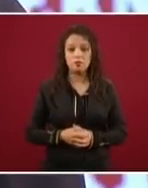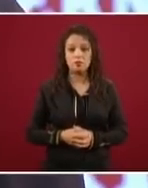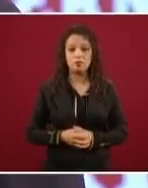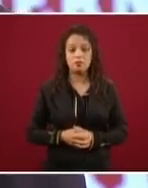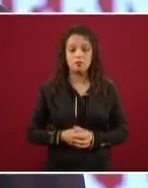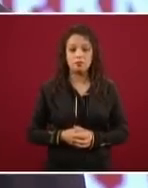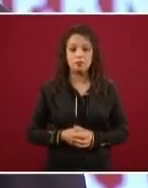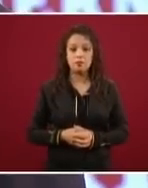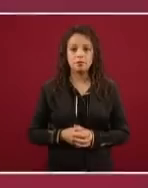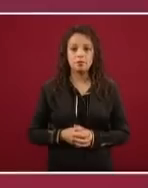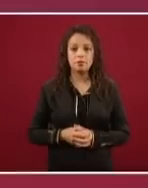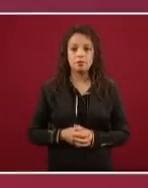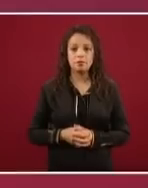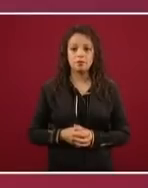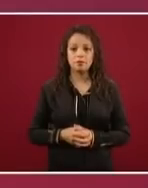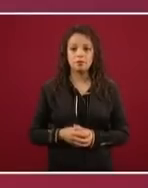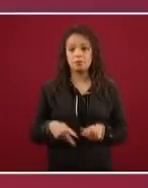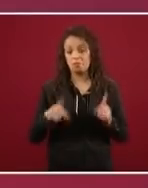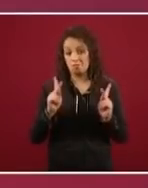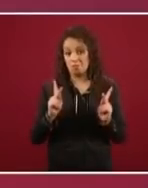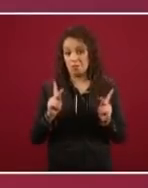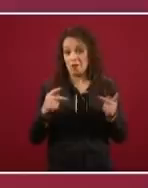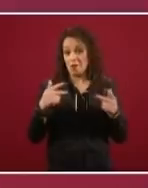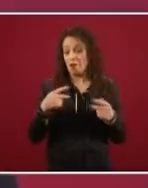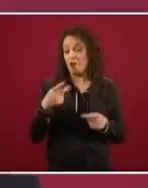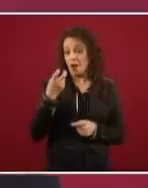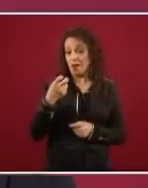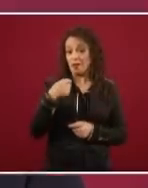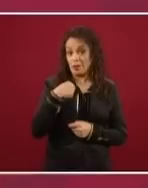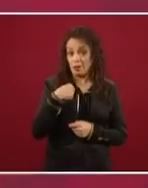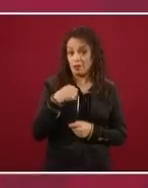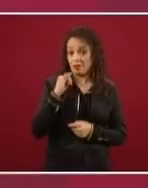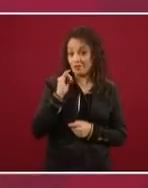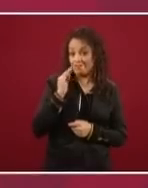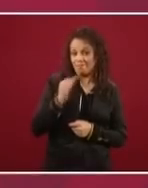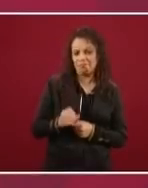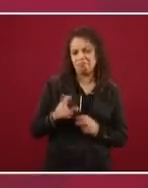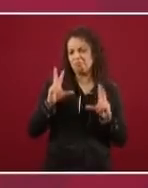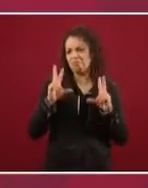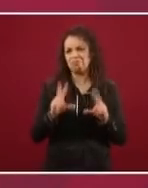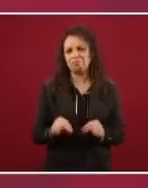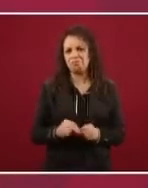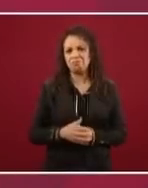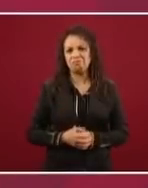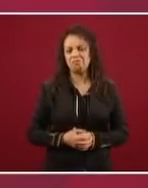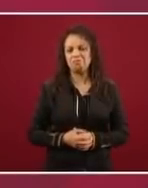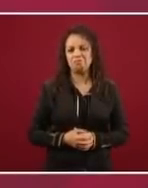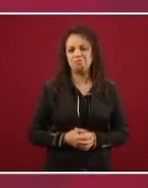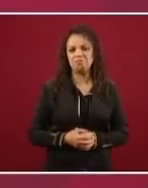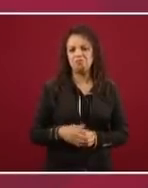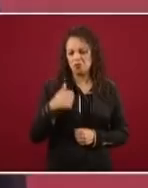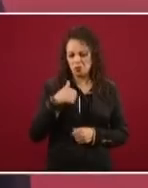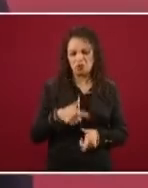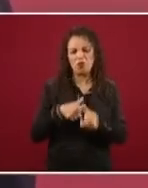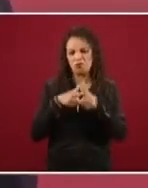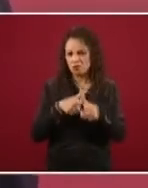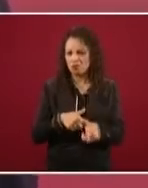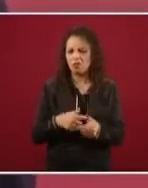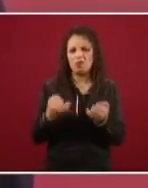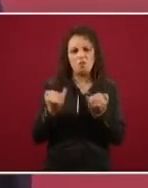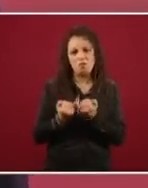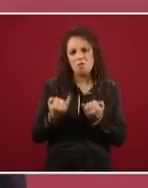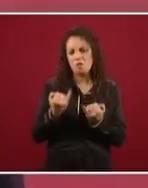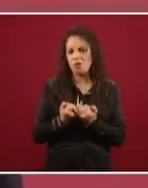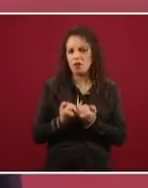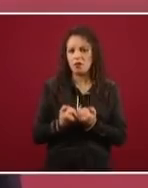vamos a ceder y tampoco mucho menos vamos a